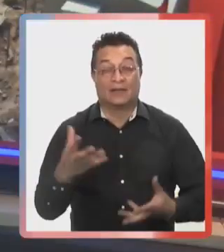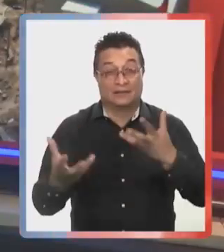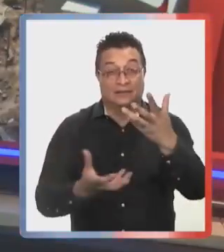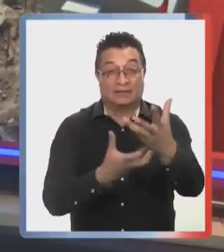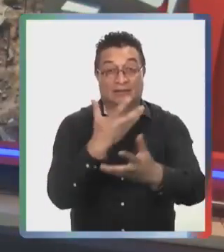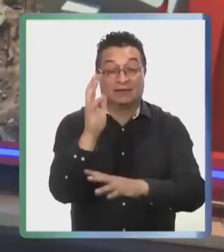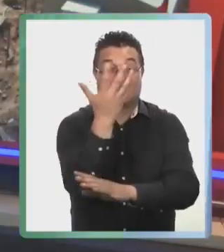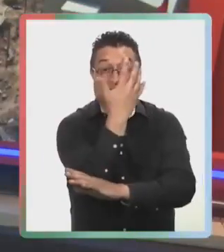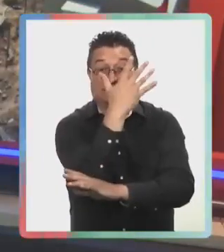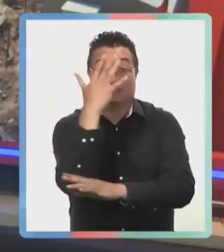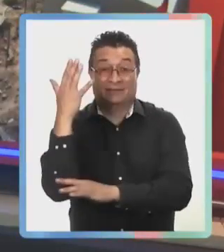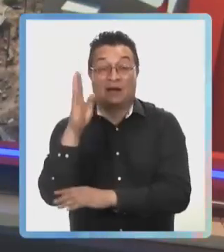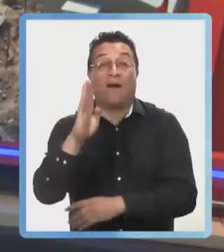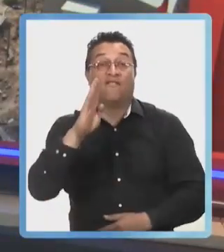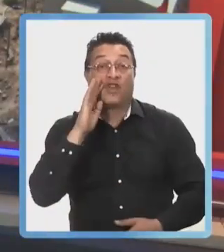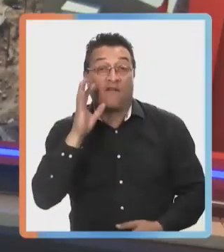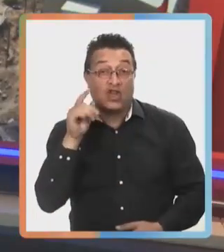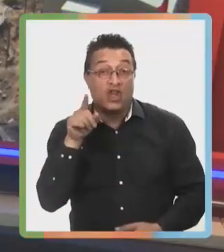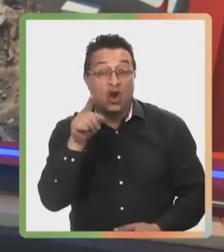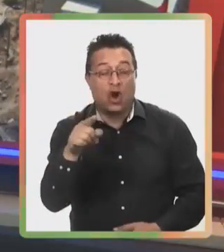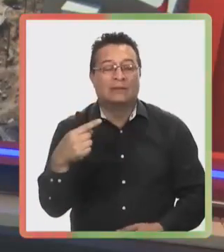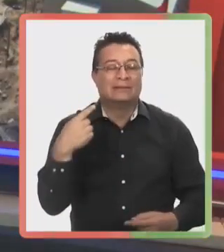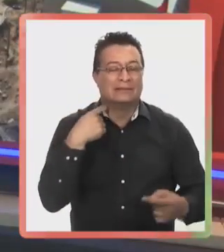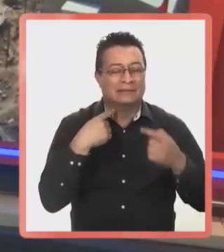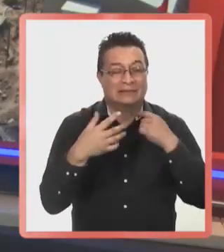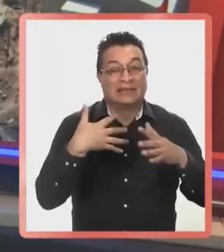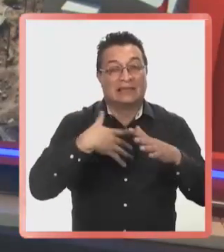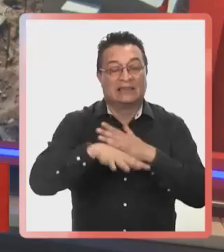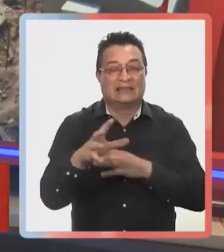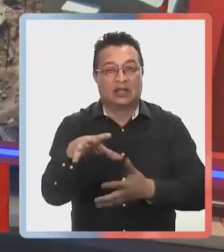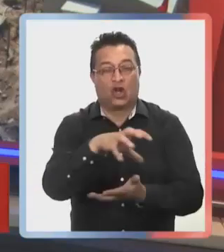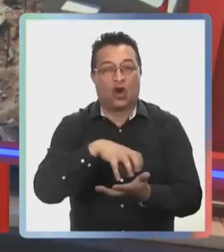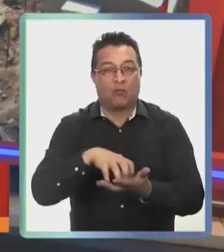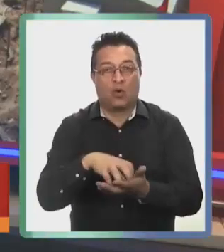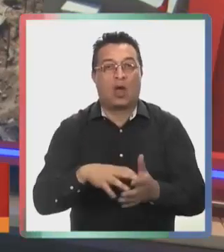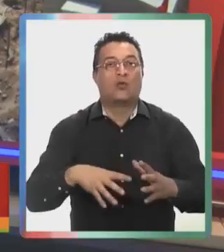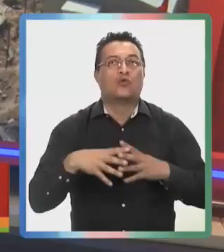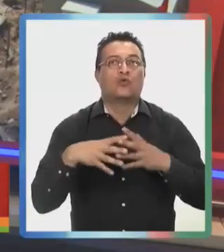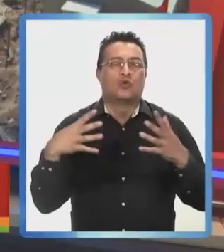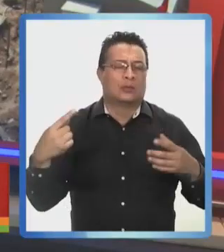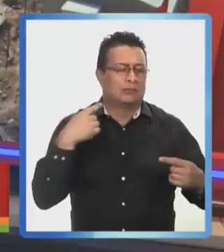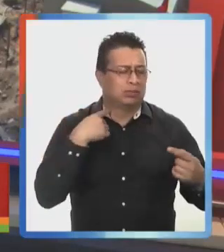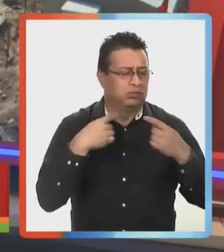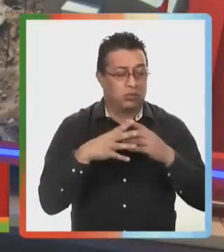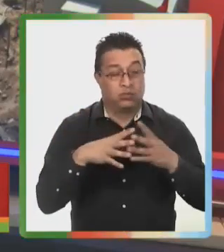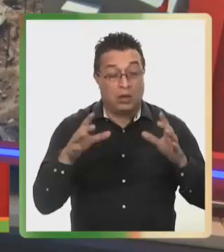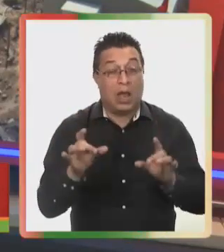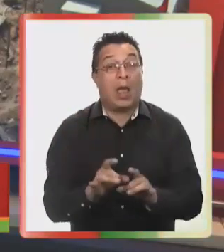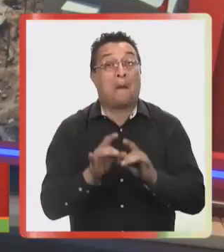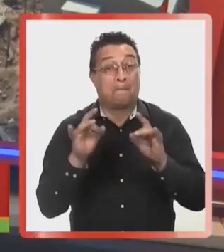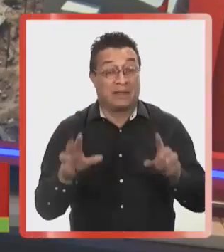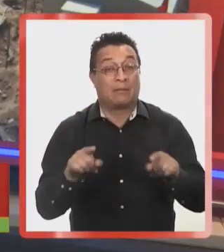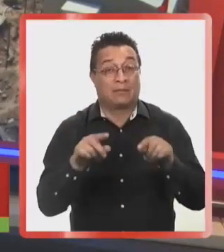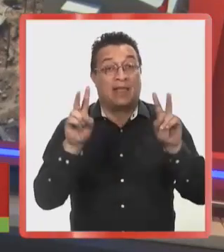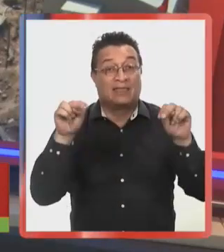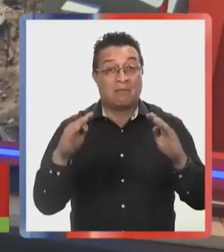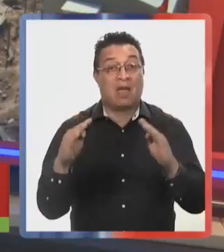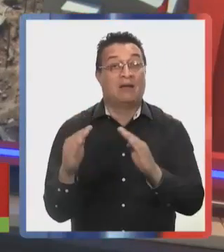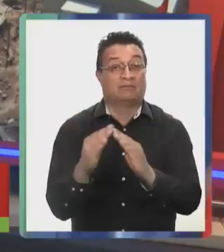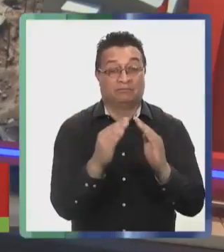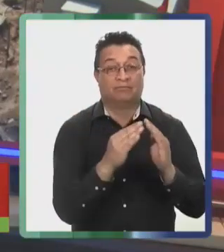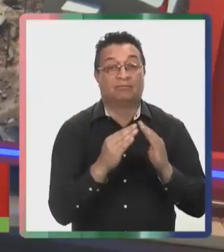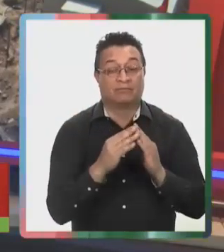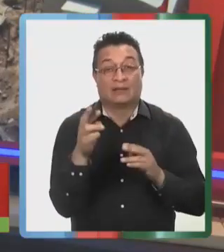Los incendios forestales en la región del Biobío han afectado a 15 comunas y han dejado grandes carencias, especialmente en